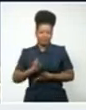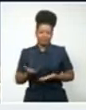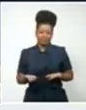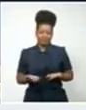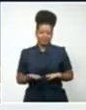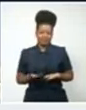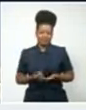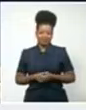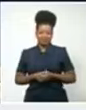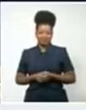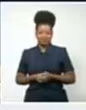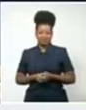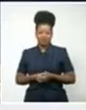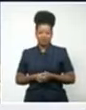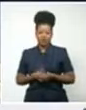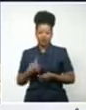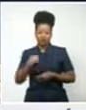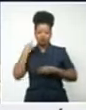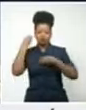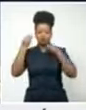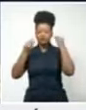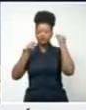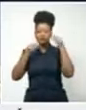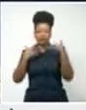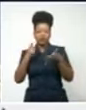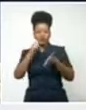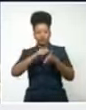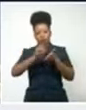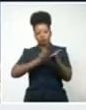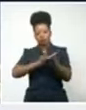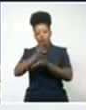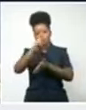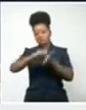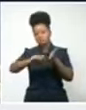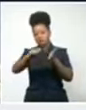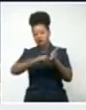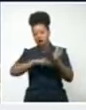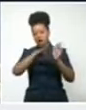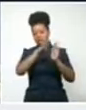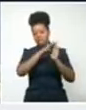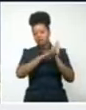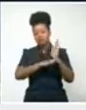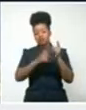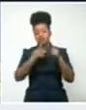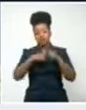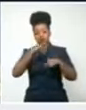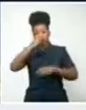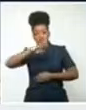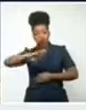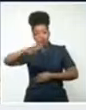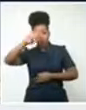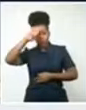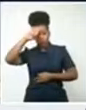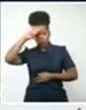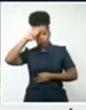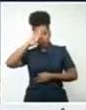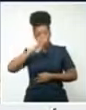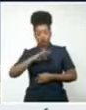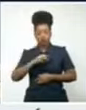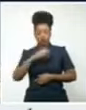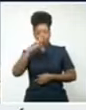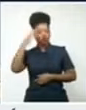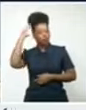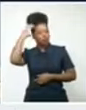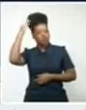si a veces lo pensamos es para seguir tomando, creo que en manos de los cubanos, del Estado cubano, del